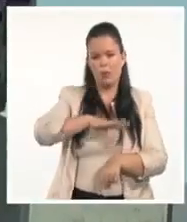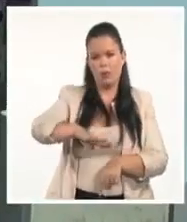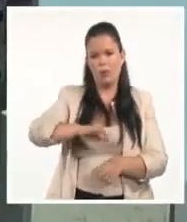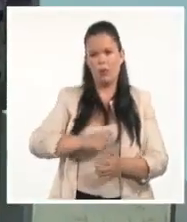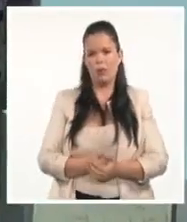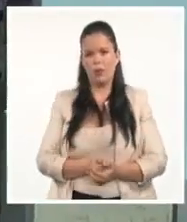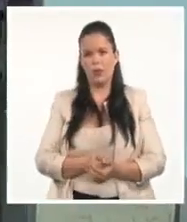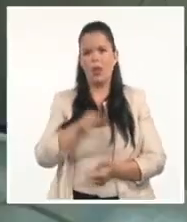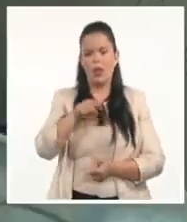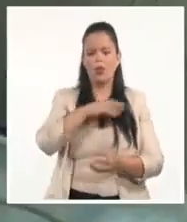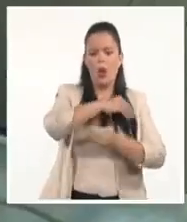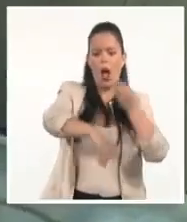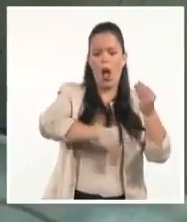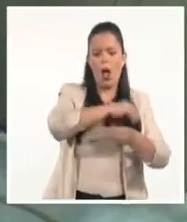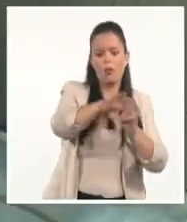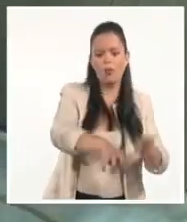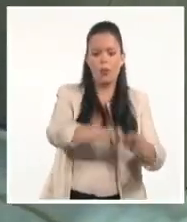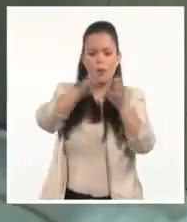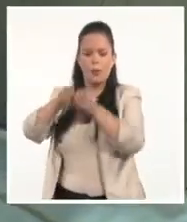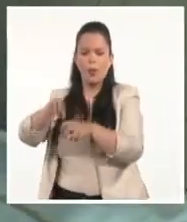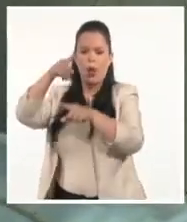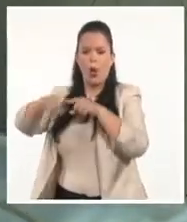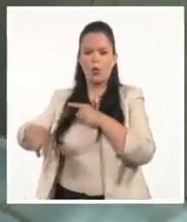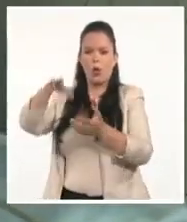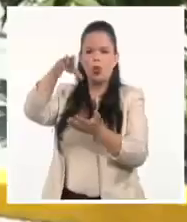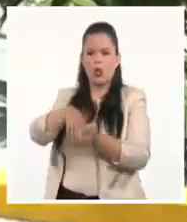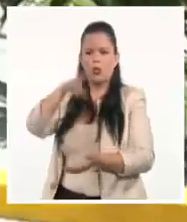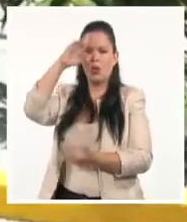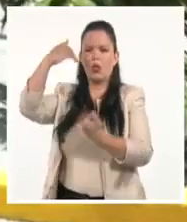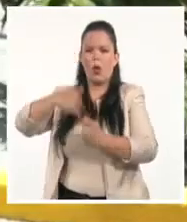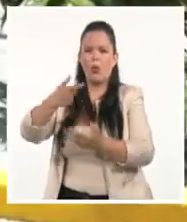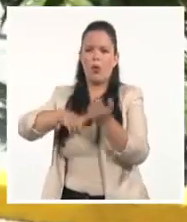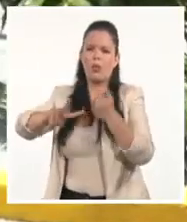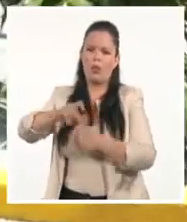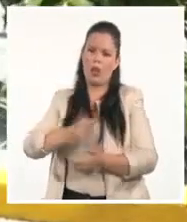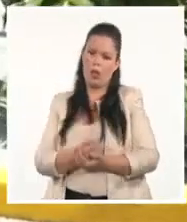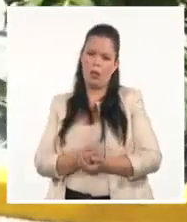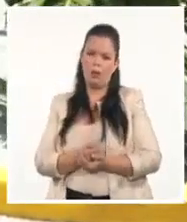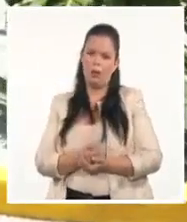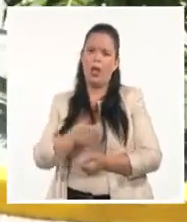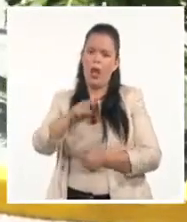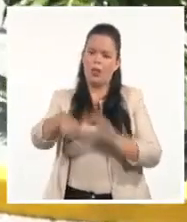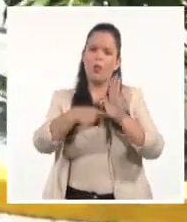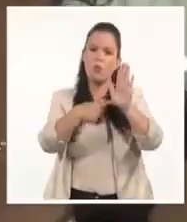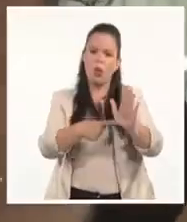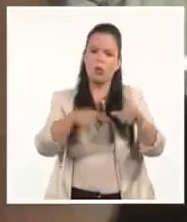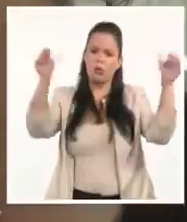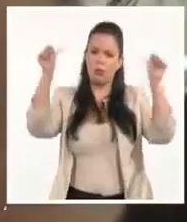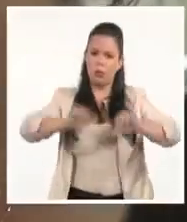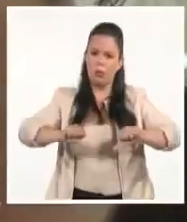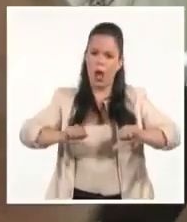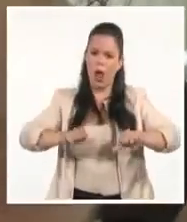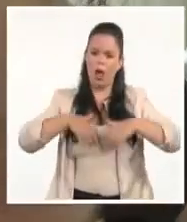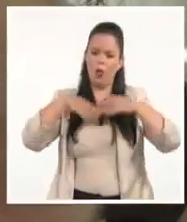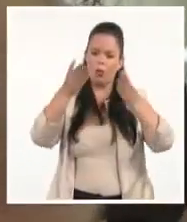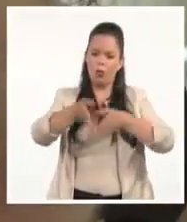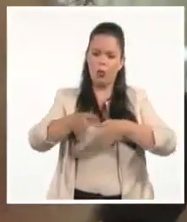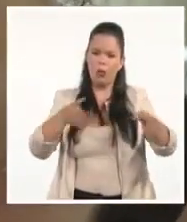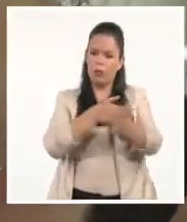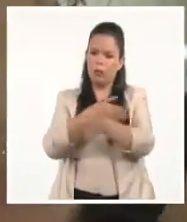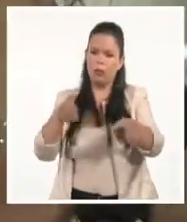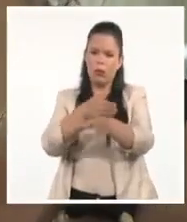salud provincial. Con esta acción vandálica, los autores pusieron al desnudo su pésima conducta antisocial. Son personas que no tienen corazón